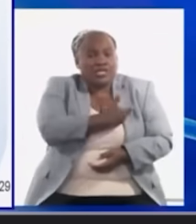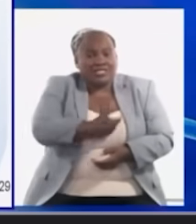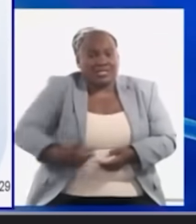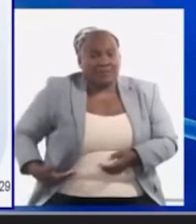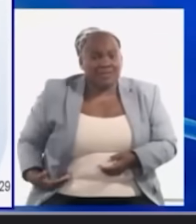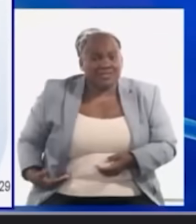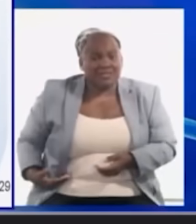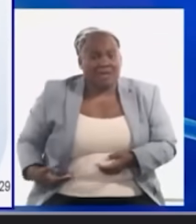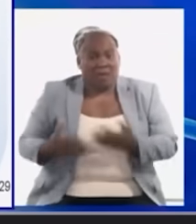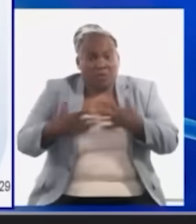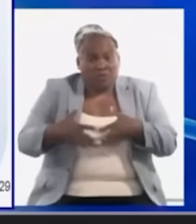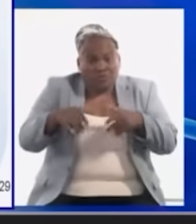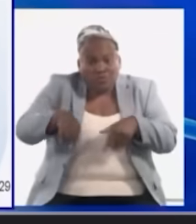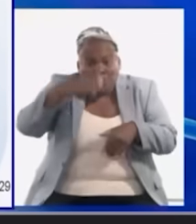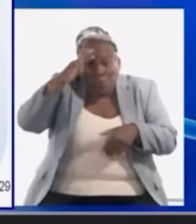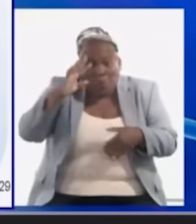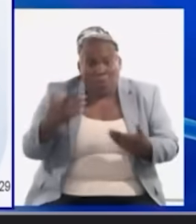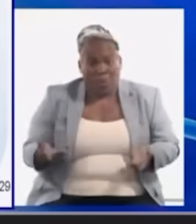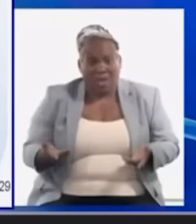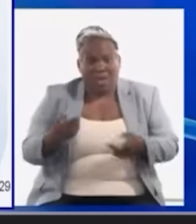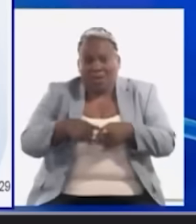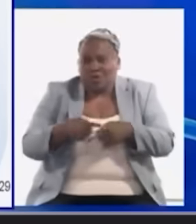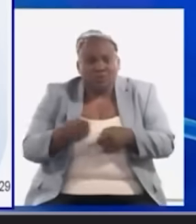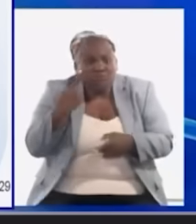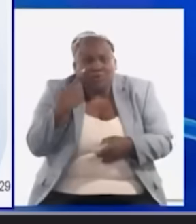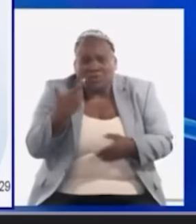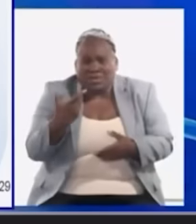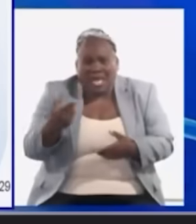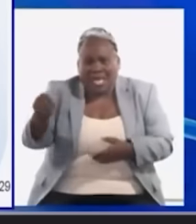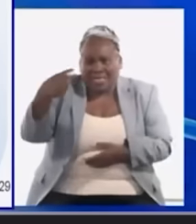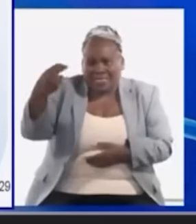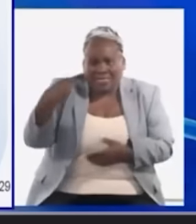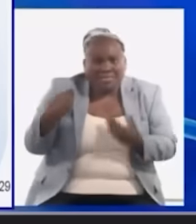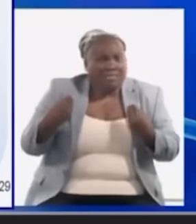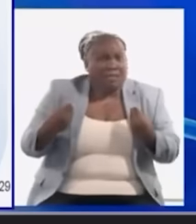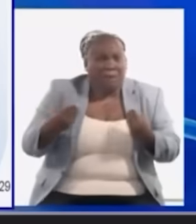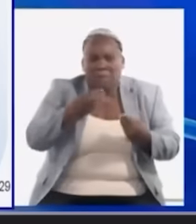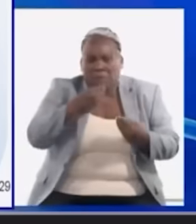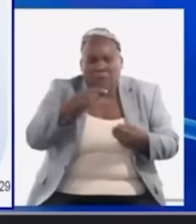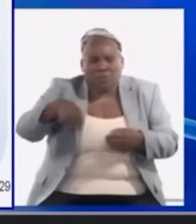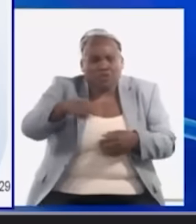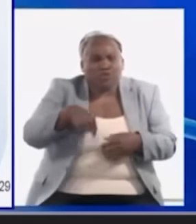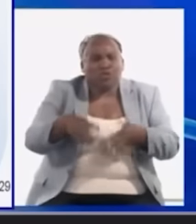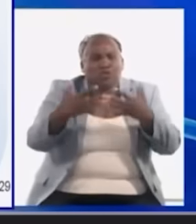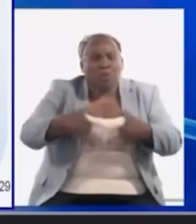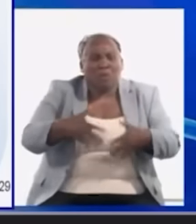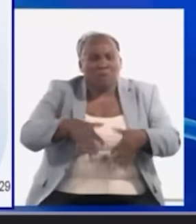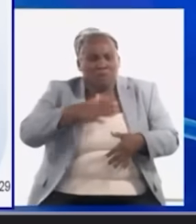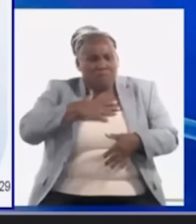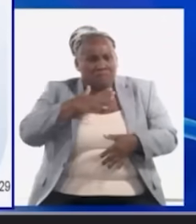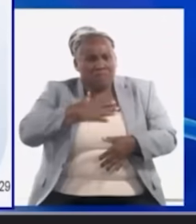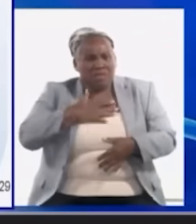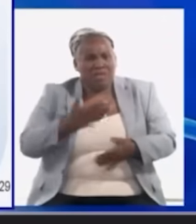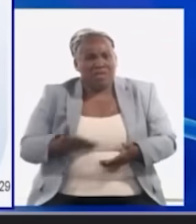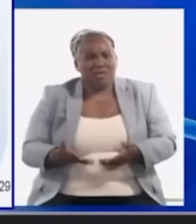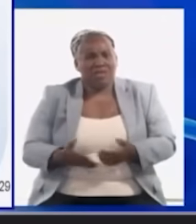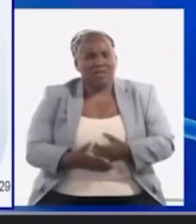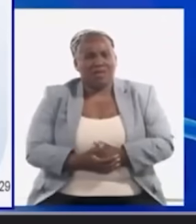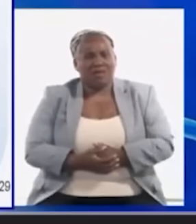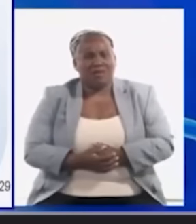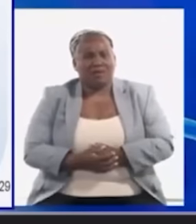entre otros que no son imprescindibles, y que pudiéramos estimular la importación de materias primas para